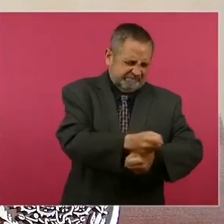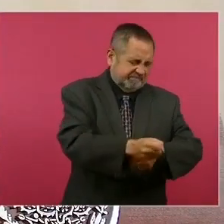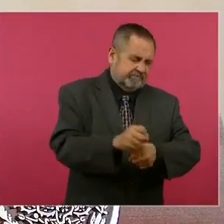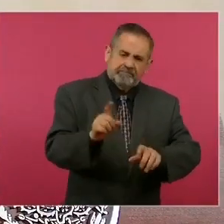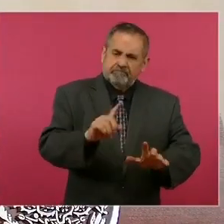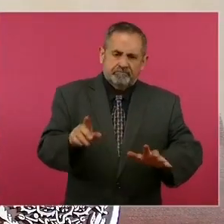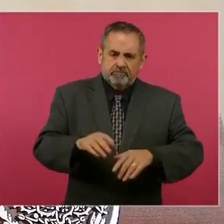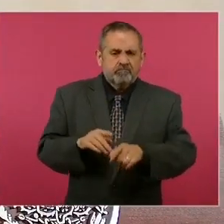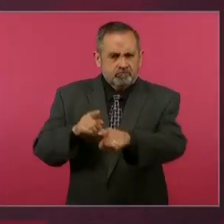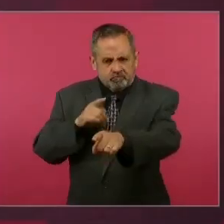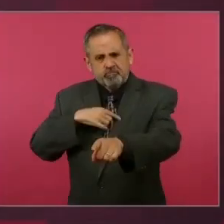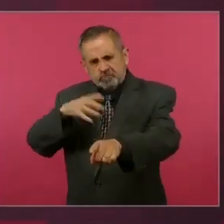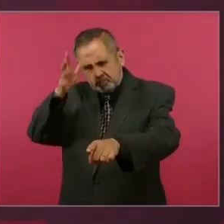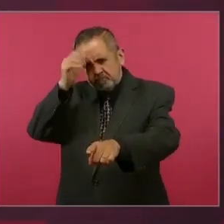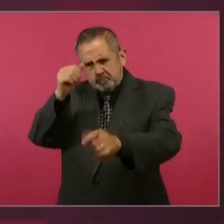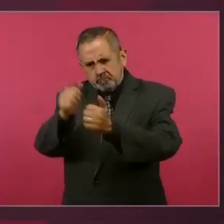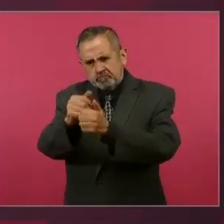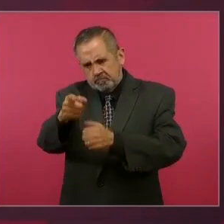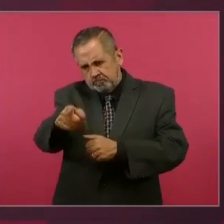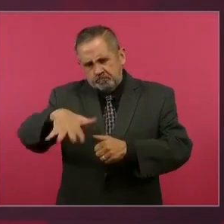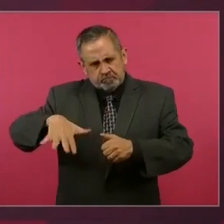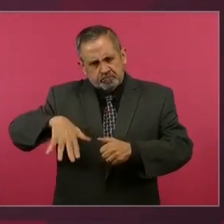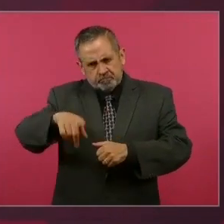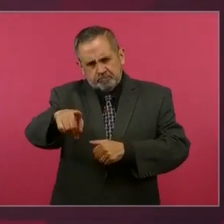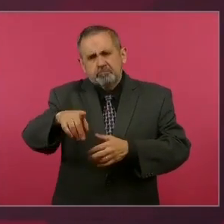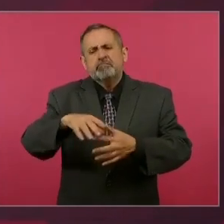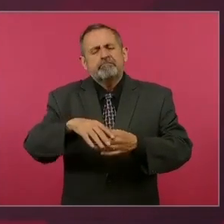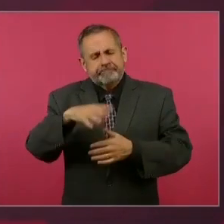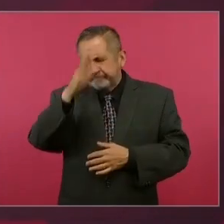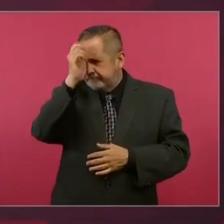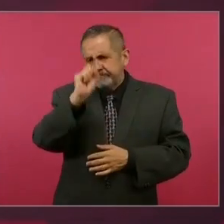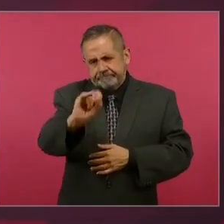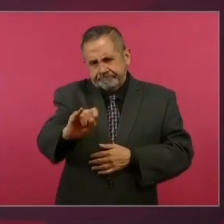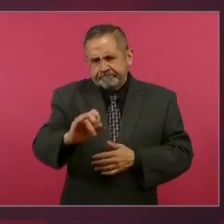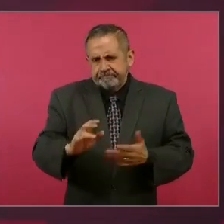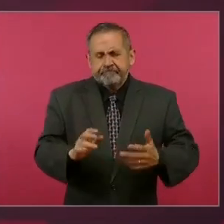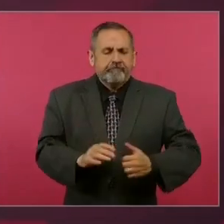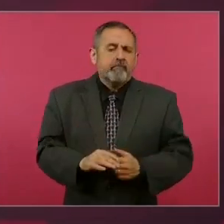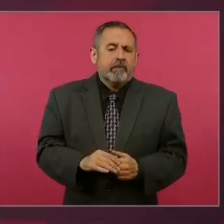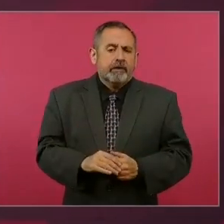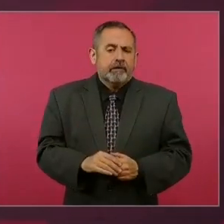de acuerdo con eso y también en que